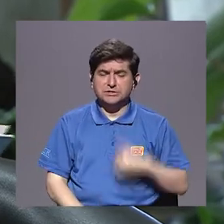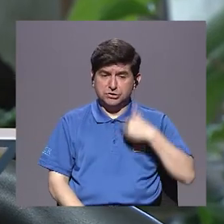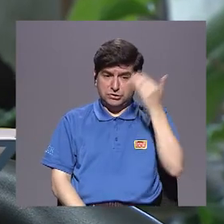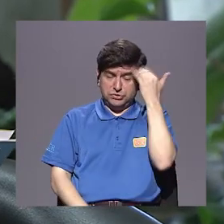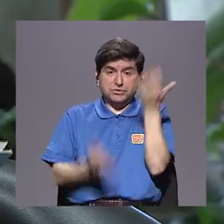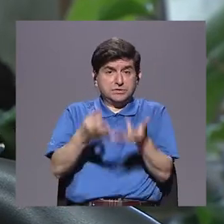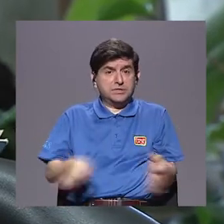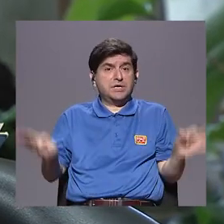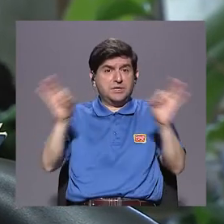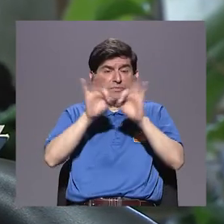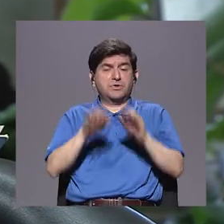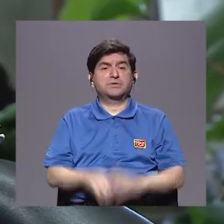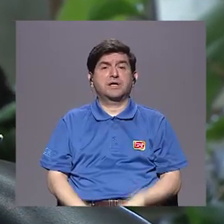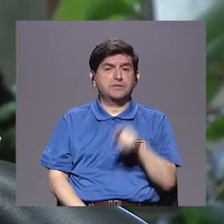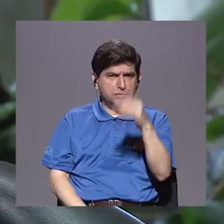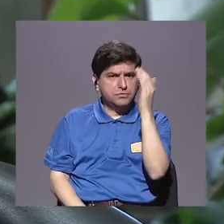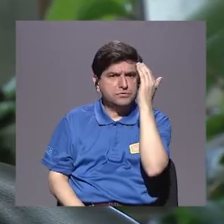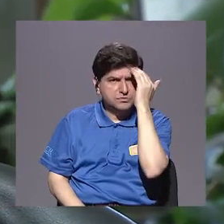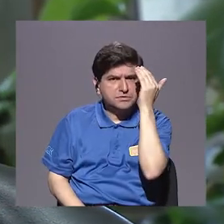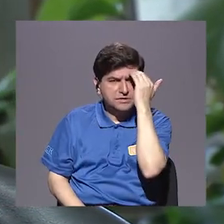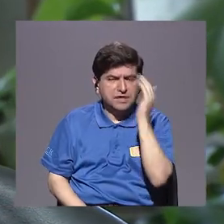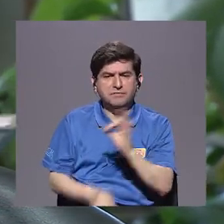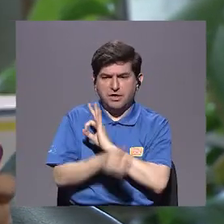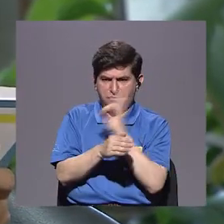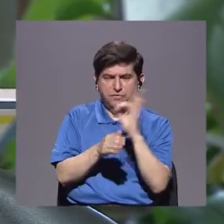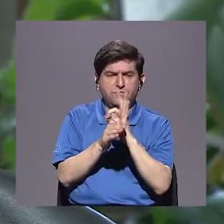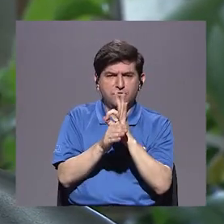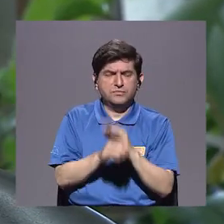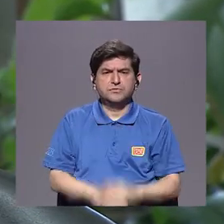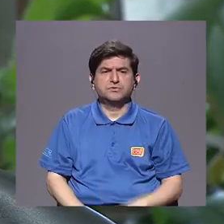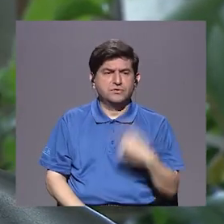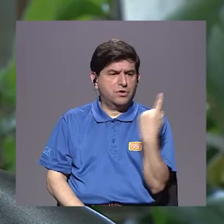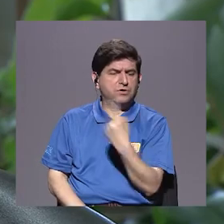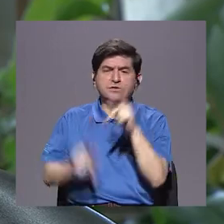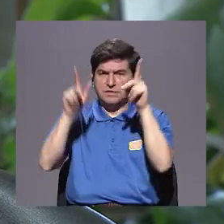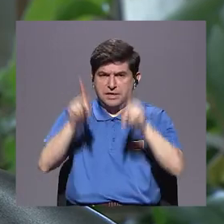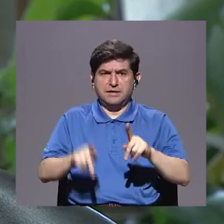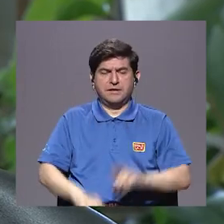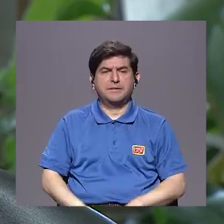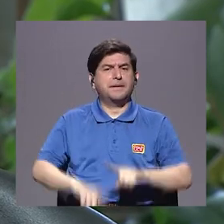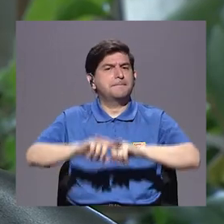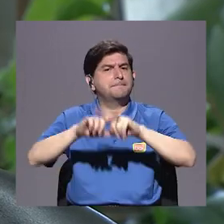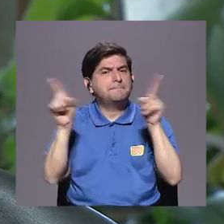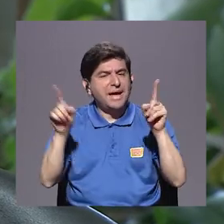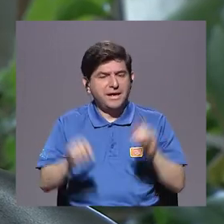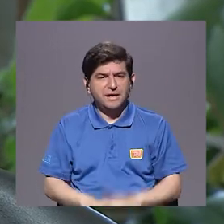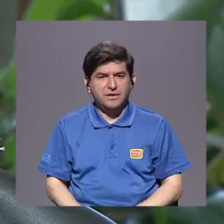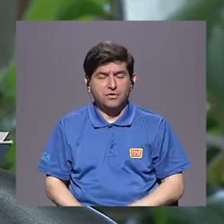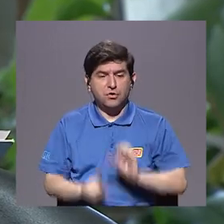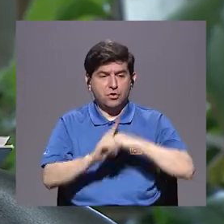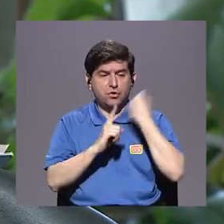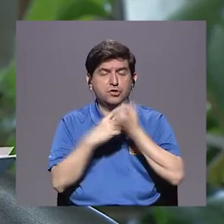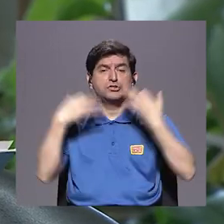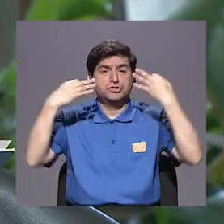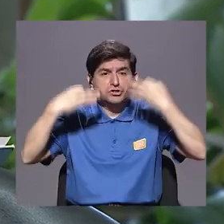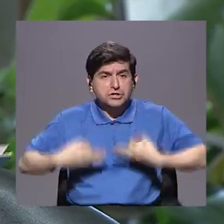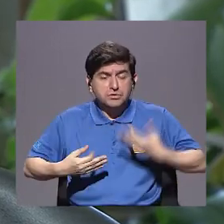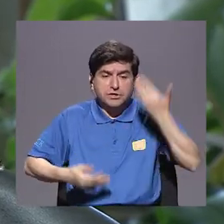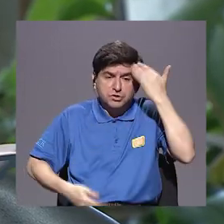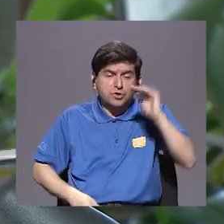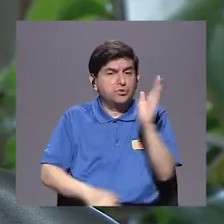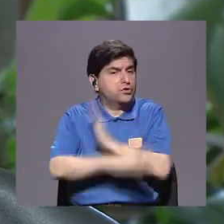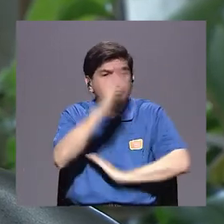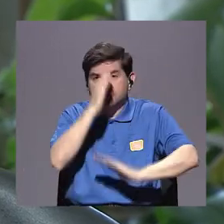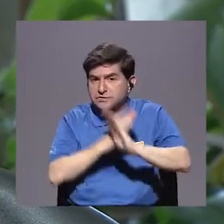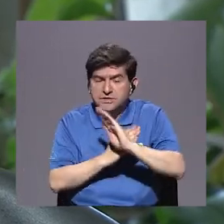que es importante que ustedes tengan el conocimiento como de la funcionabilidad, ¿verdad? De cada persona y todo, pero ¿hay alguna condición física, no sé,